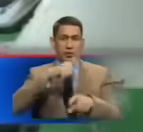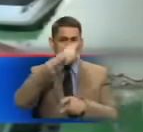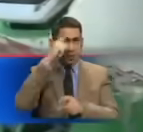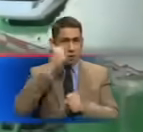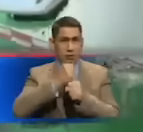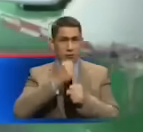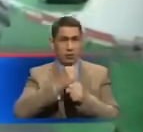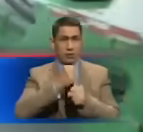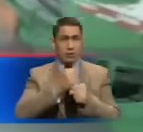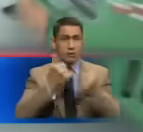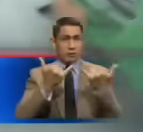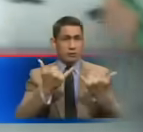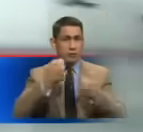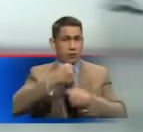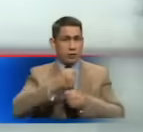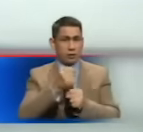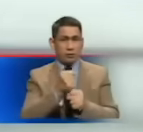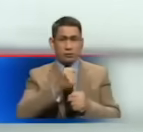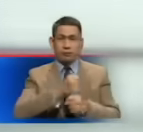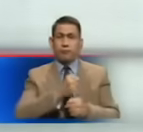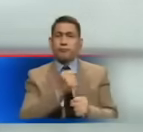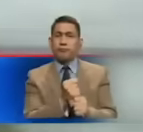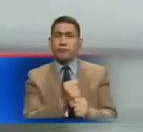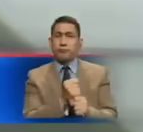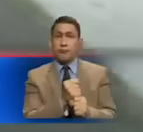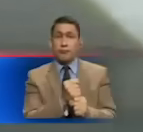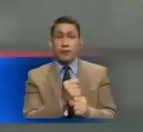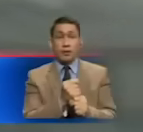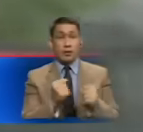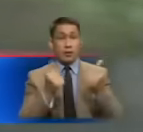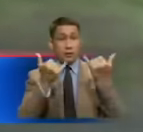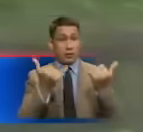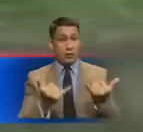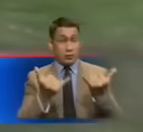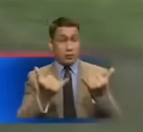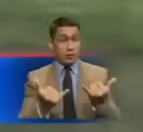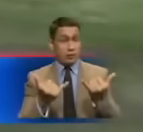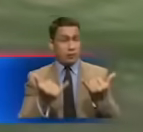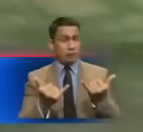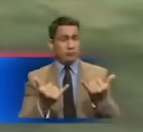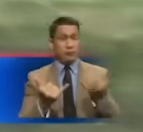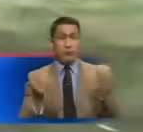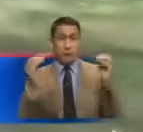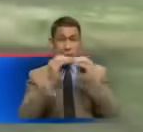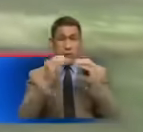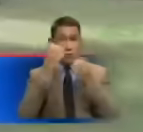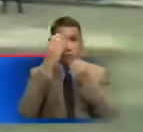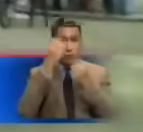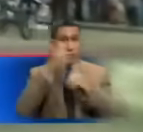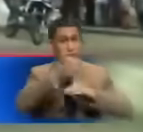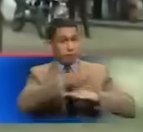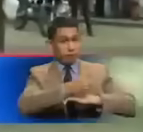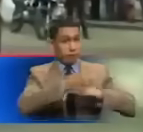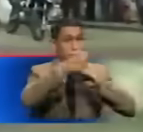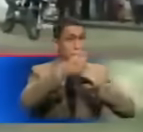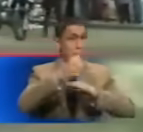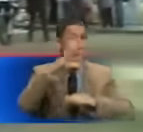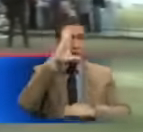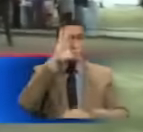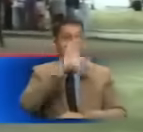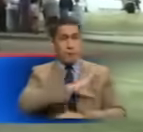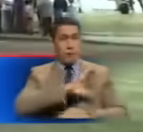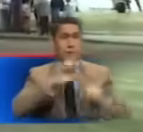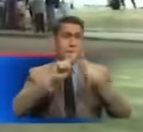están realizando acá? Mire, estamos con el Teniente Coronel Chacón, quien nos va a dar y detallar más información. Apenas se activaron las alertas, ¿cuál